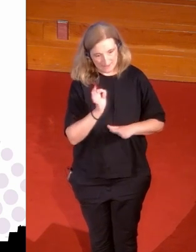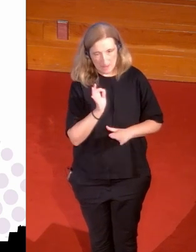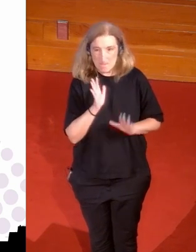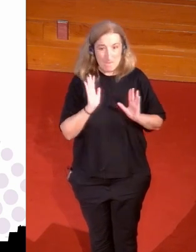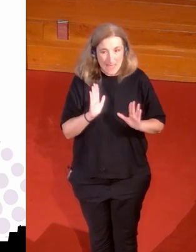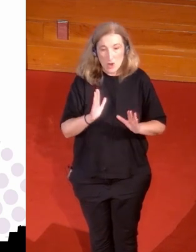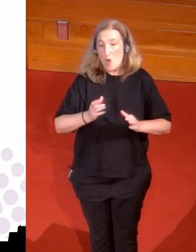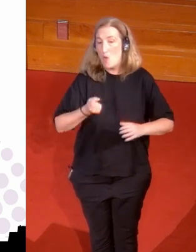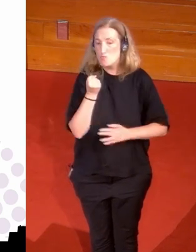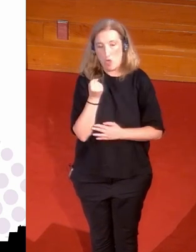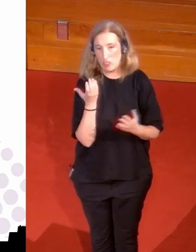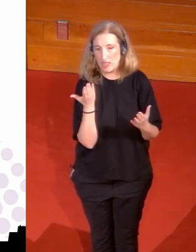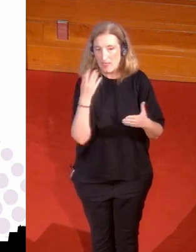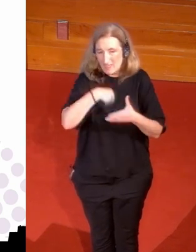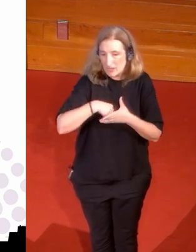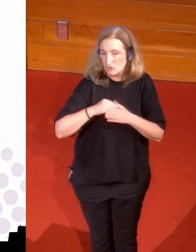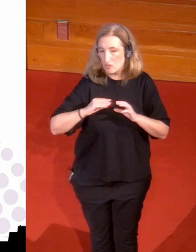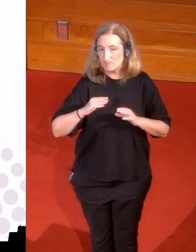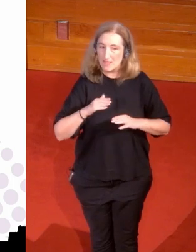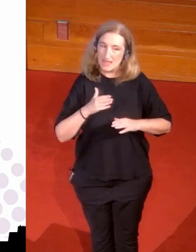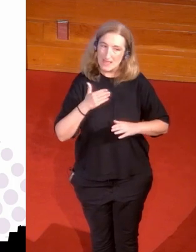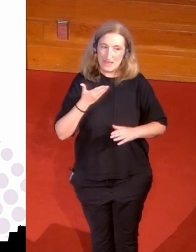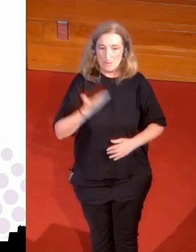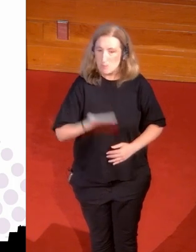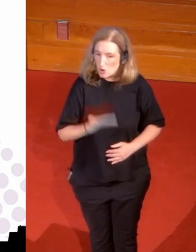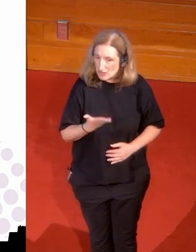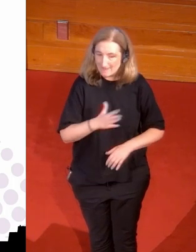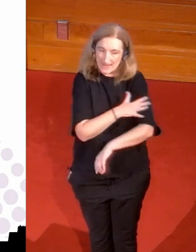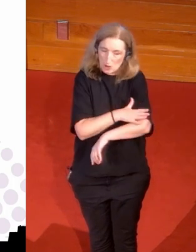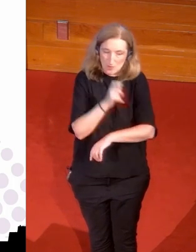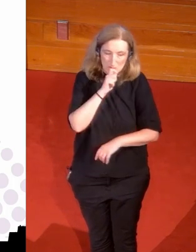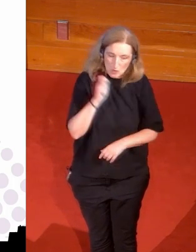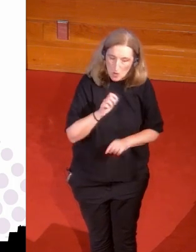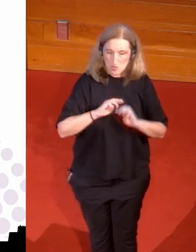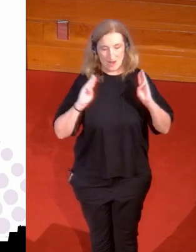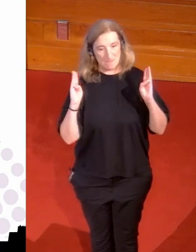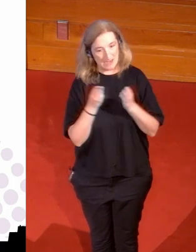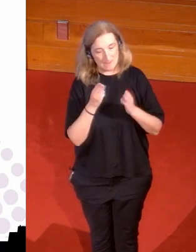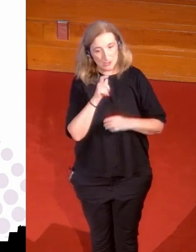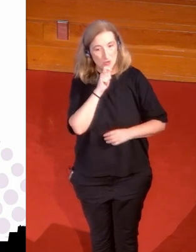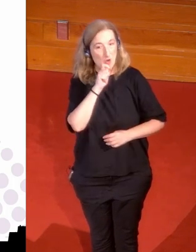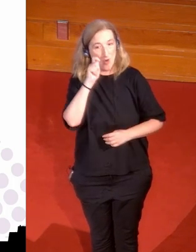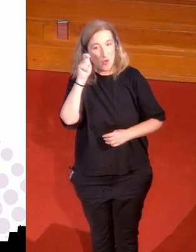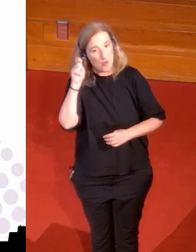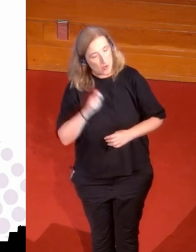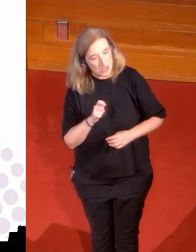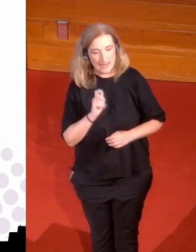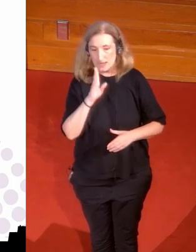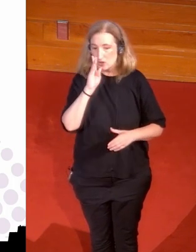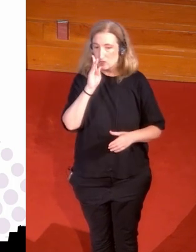ni mucho menos ni mucho menos O sea el peso que tienen tanto en el gobierno como en el parlamento eh